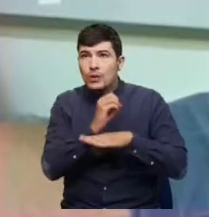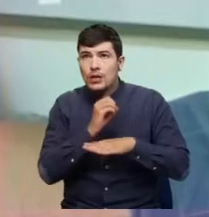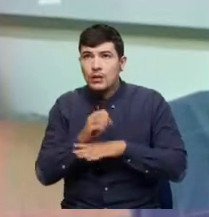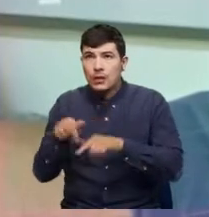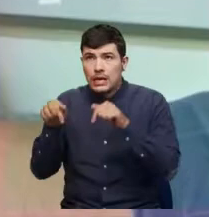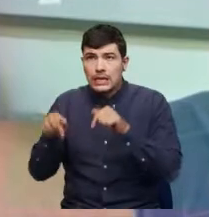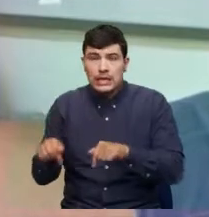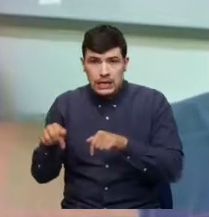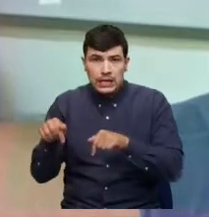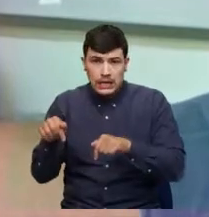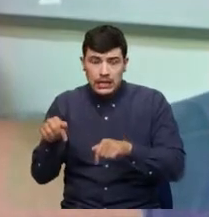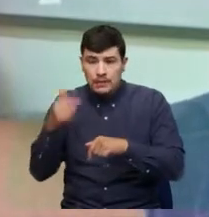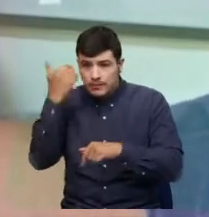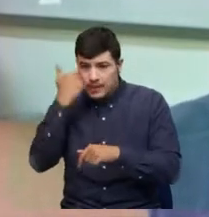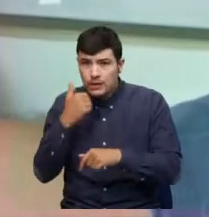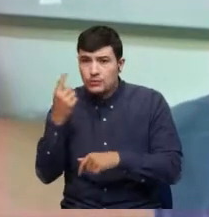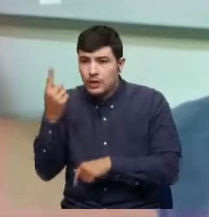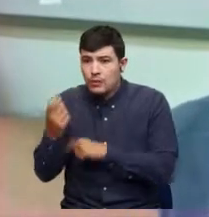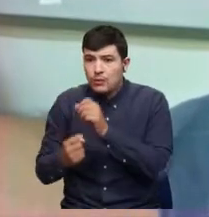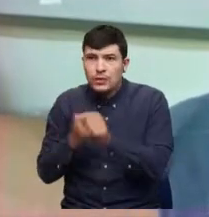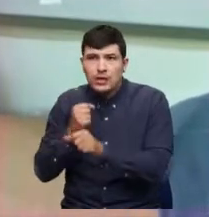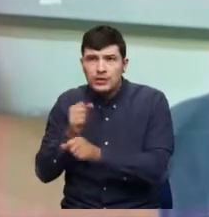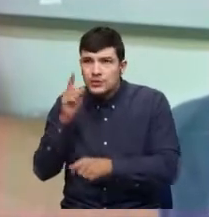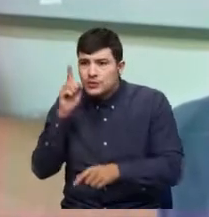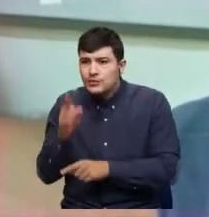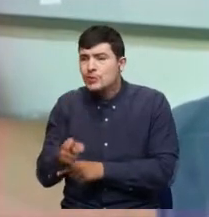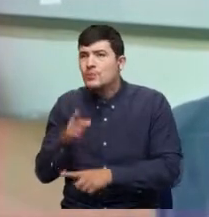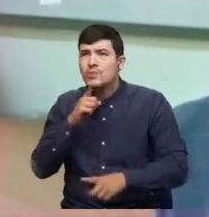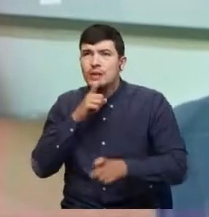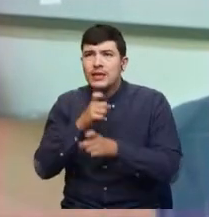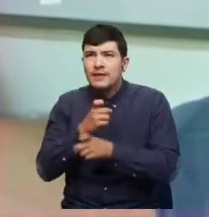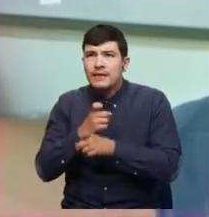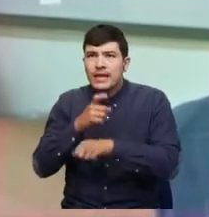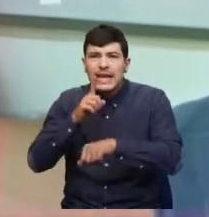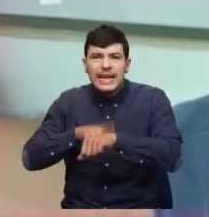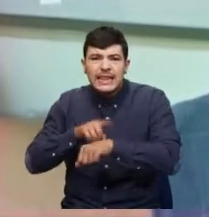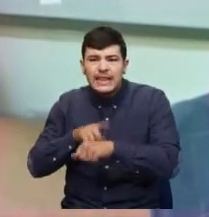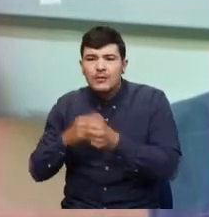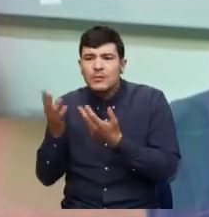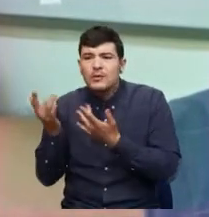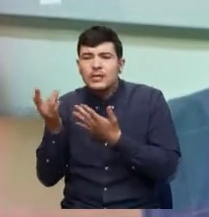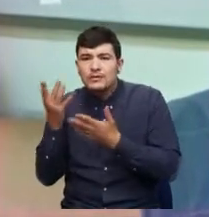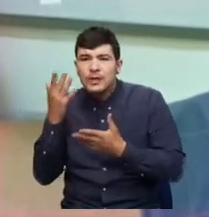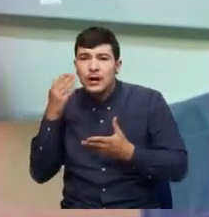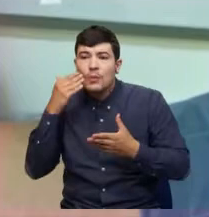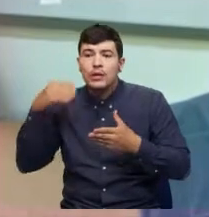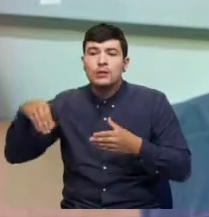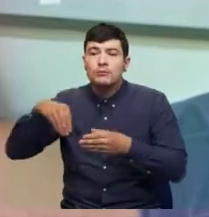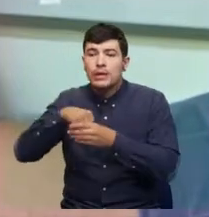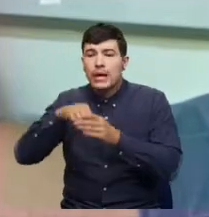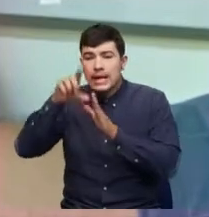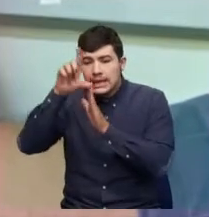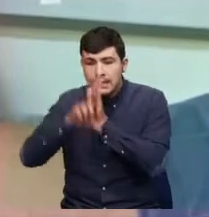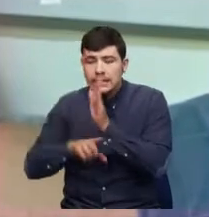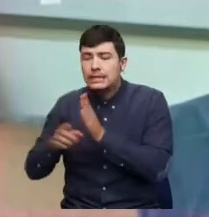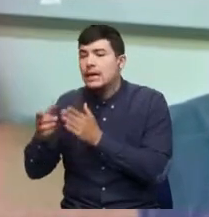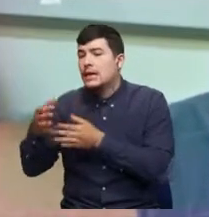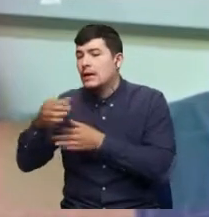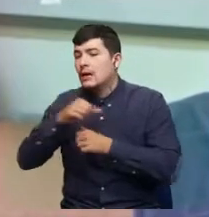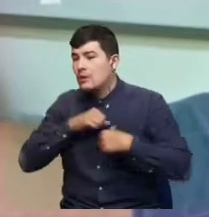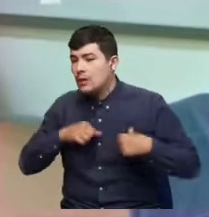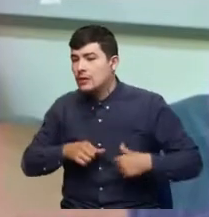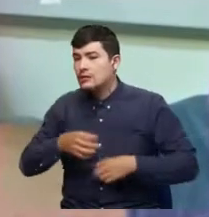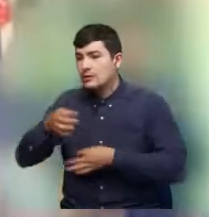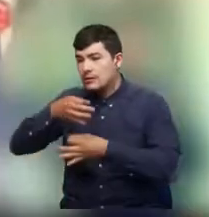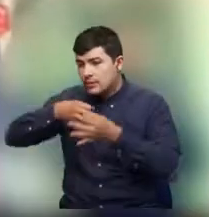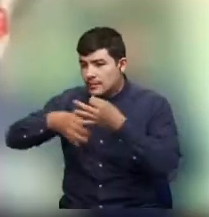pasa en todo el mundo. Es muy difícil, los tiempos de espera, una vez uno pone al paciente en lista de espera para ser trasplantado, son